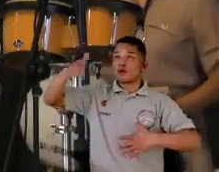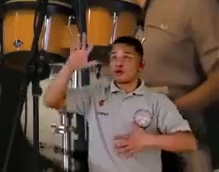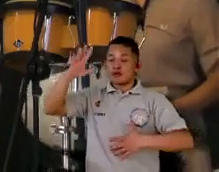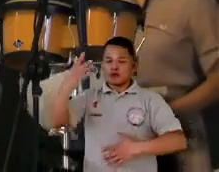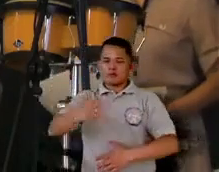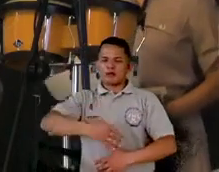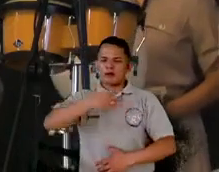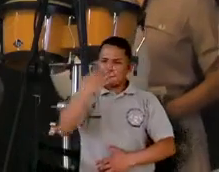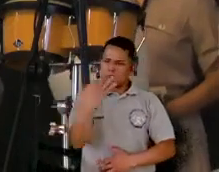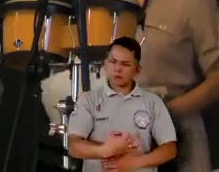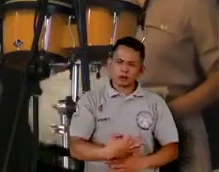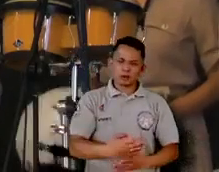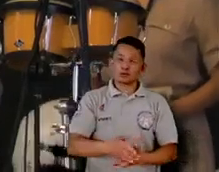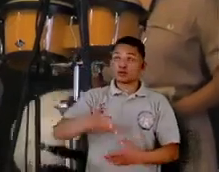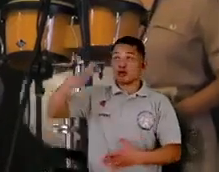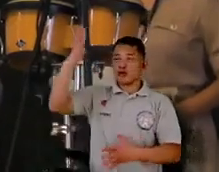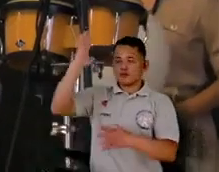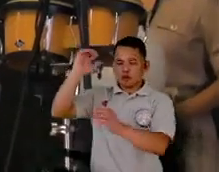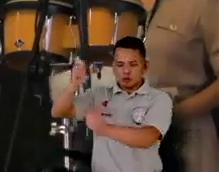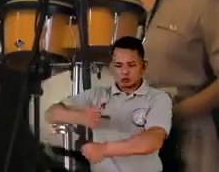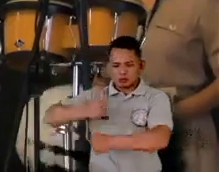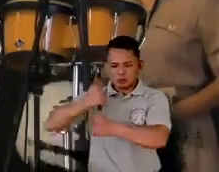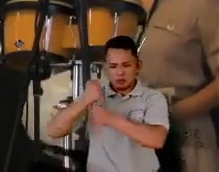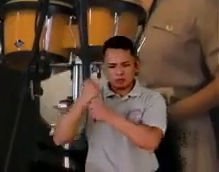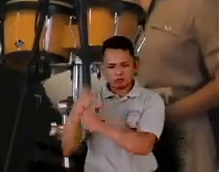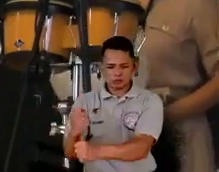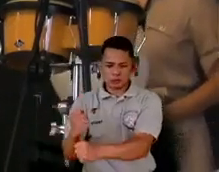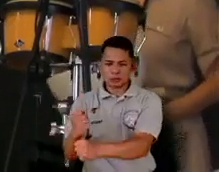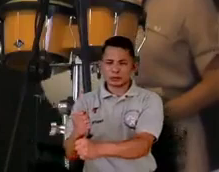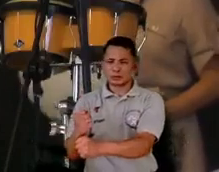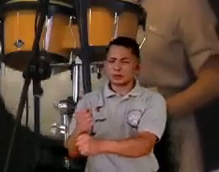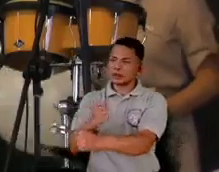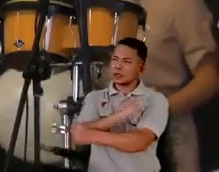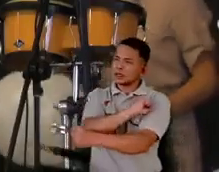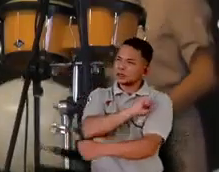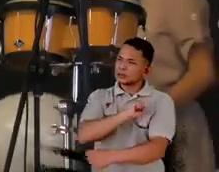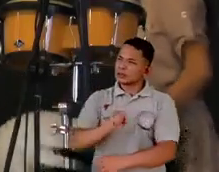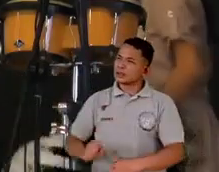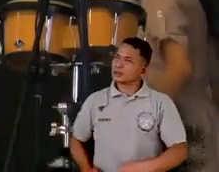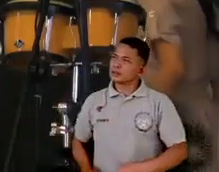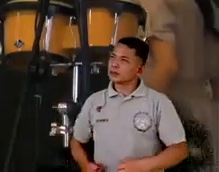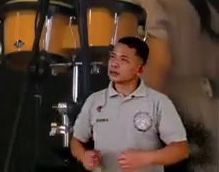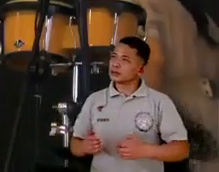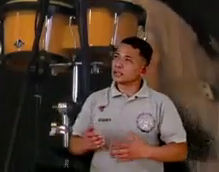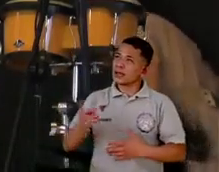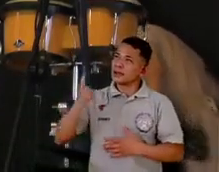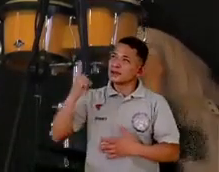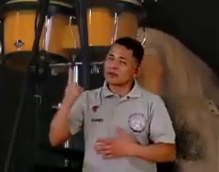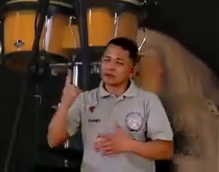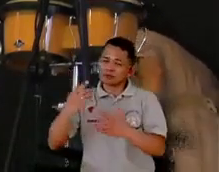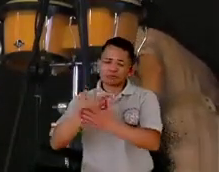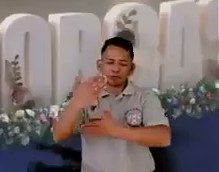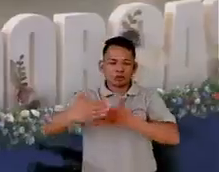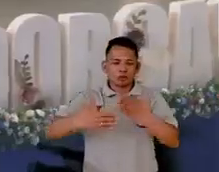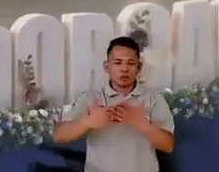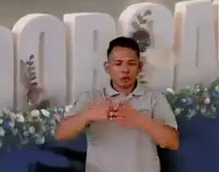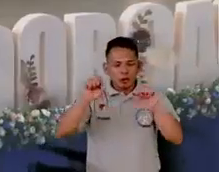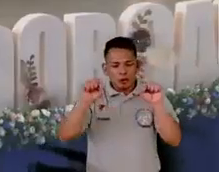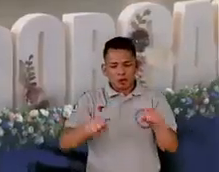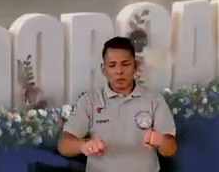sublime, Dios poderoso. Oh Señor, para ti no hay nada imposible,